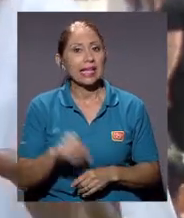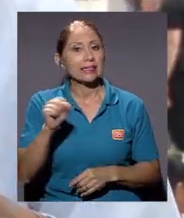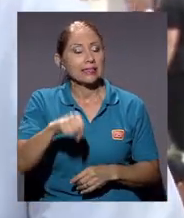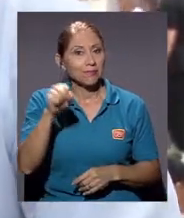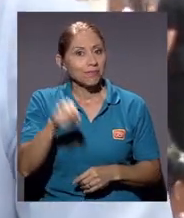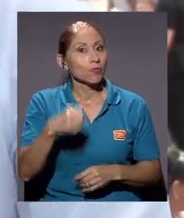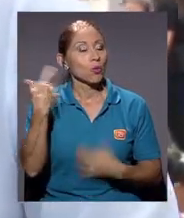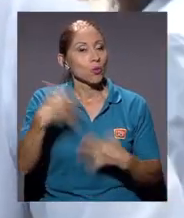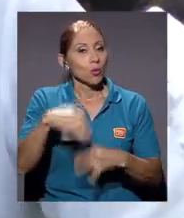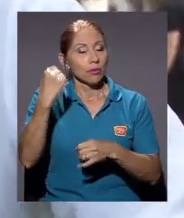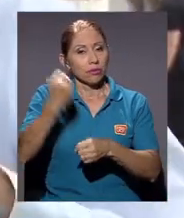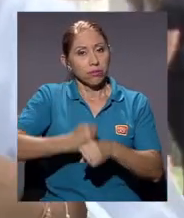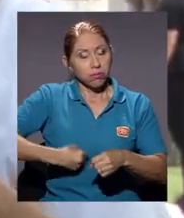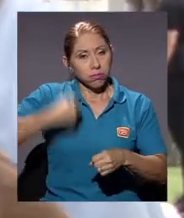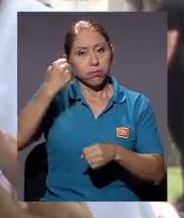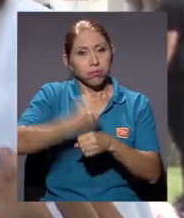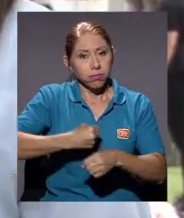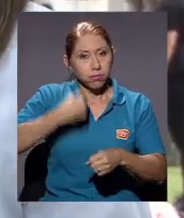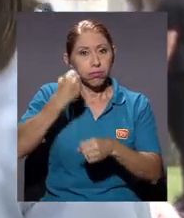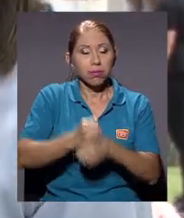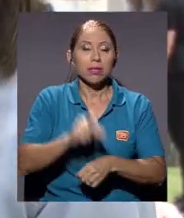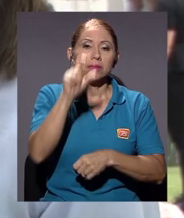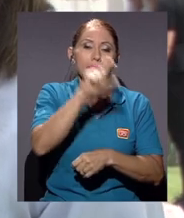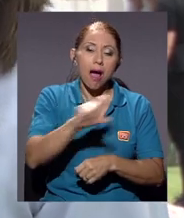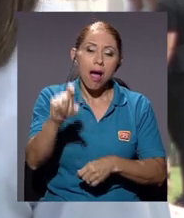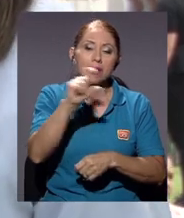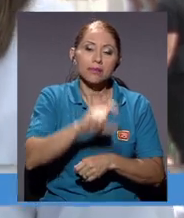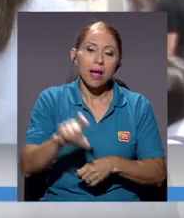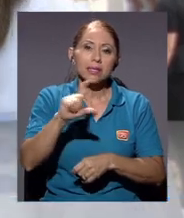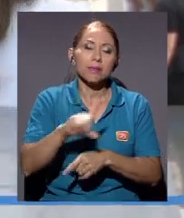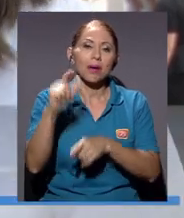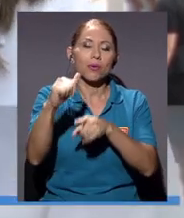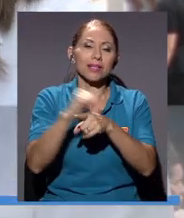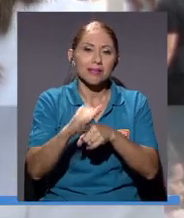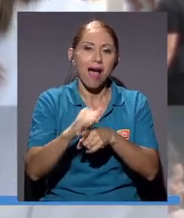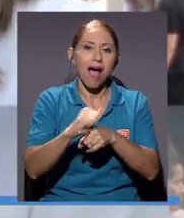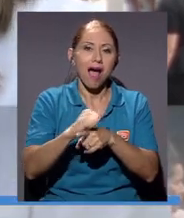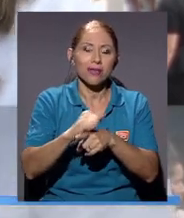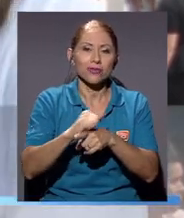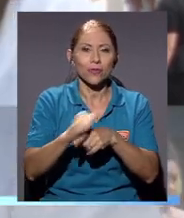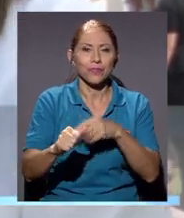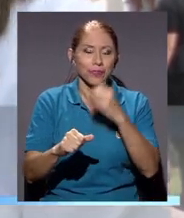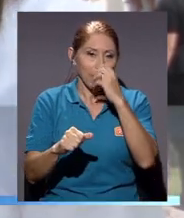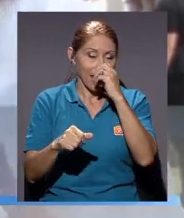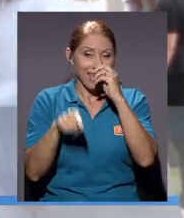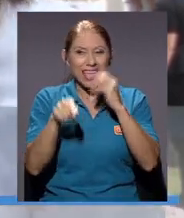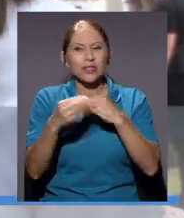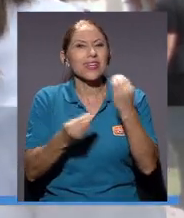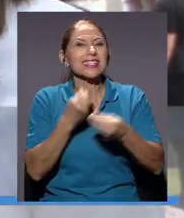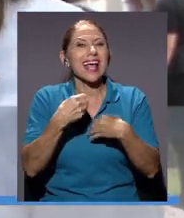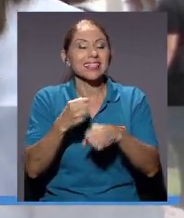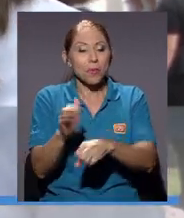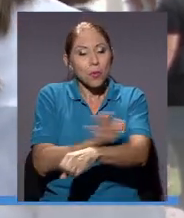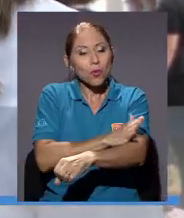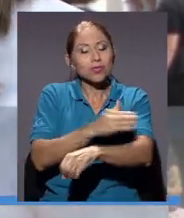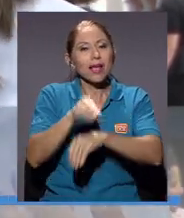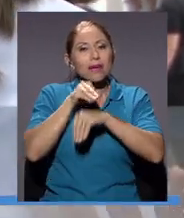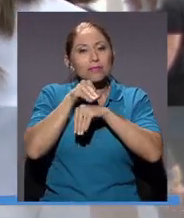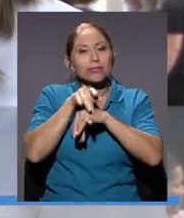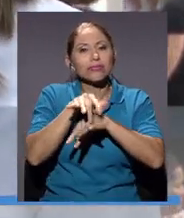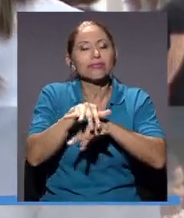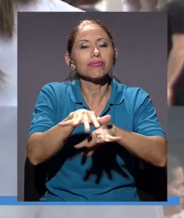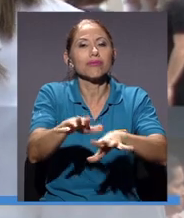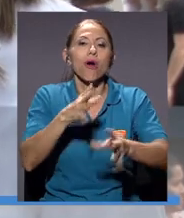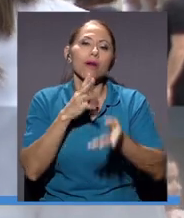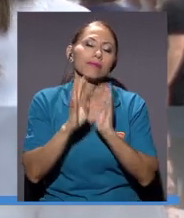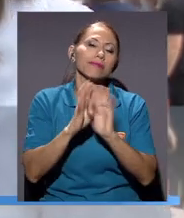Sí, es un trabajo largo, se hace un ensayo a la semana. Y lo que se hace más bien es como transmisión oral de la música, ¿verdad? Lo que se ha